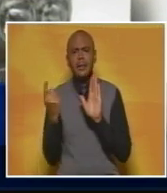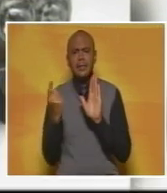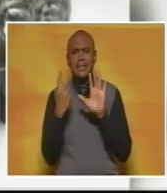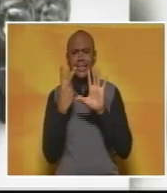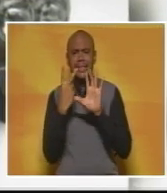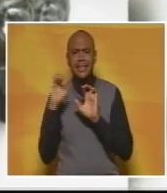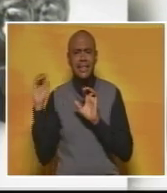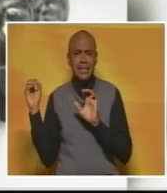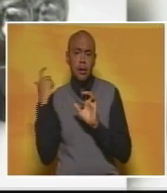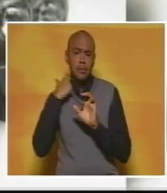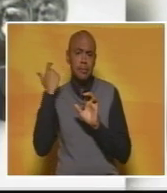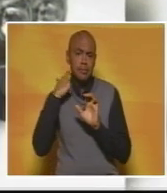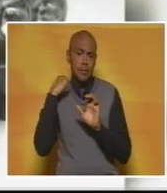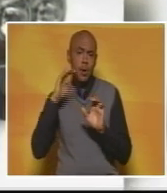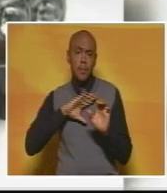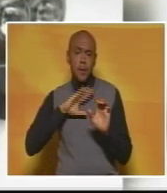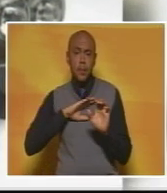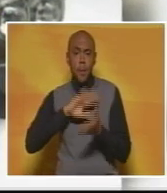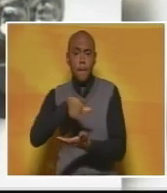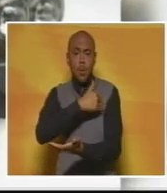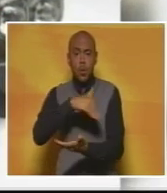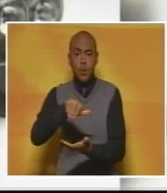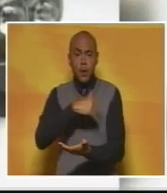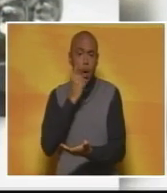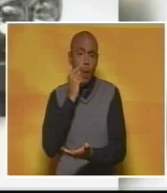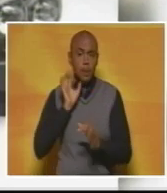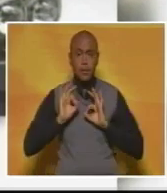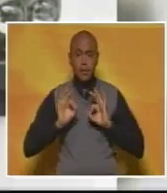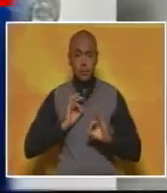700 reliquias de íconos musicales.